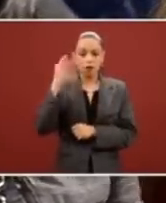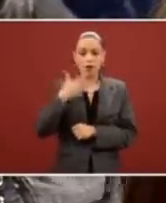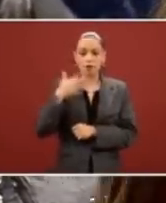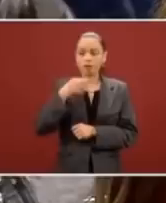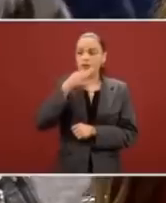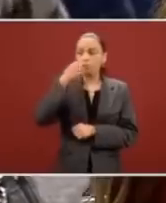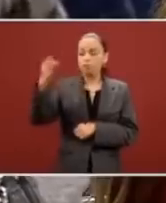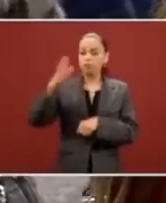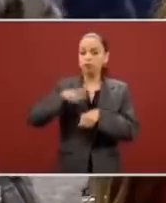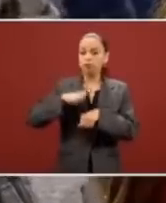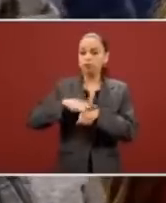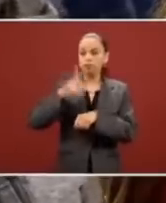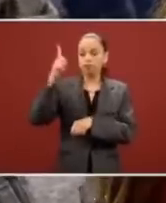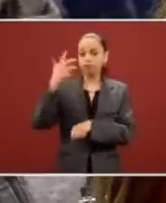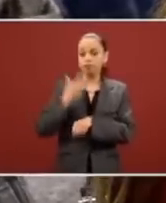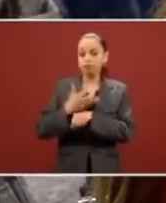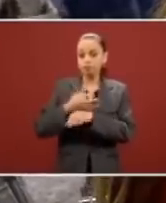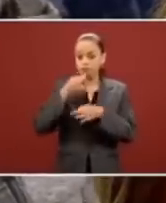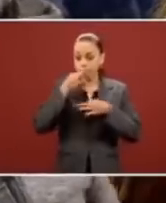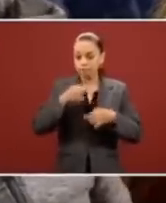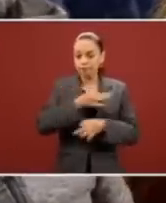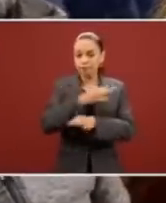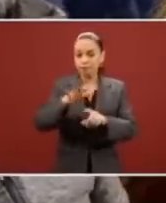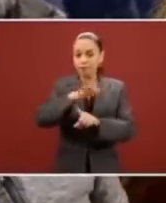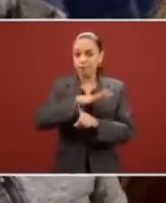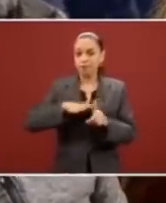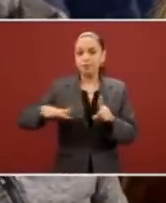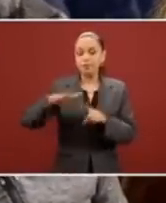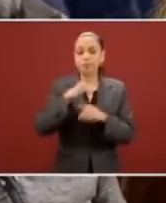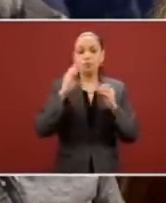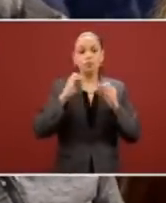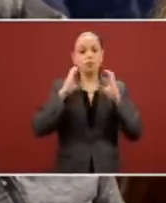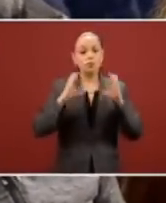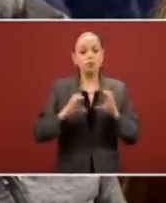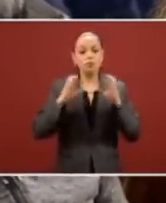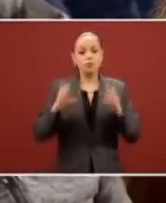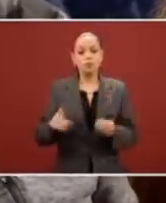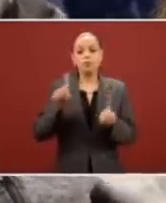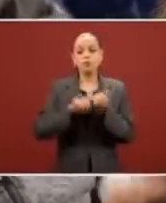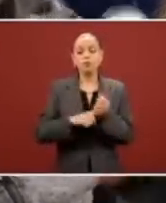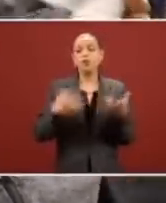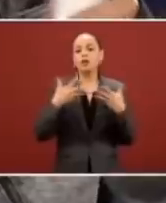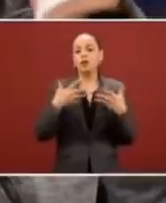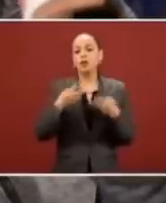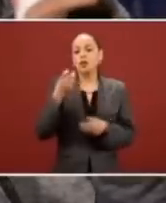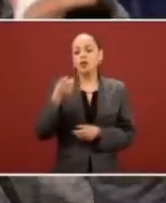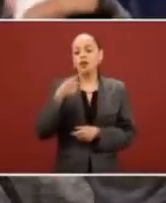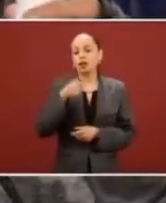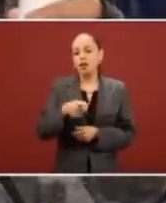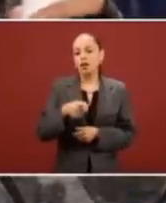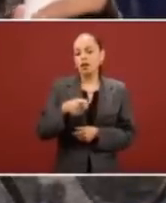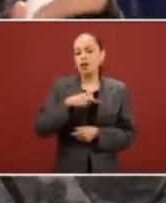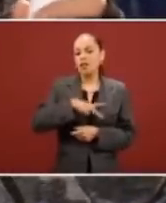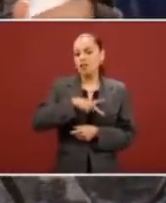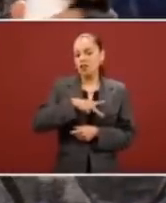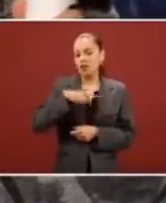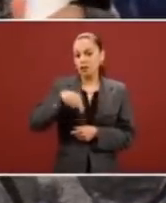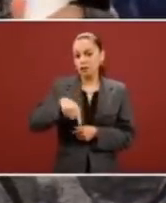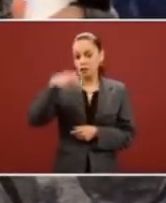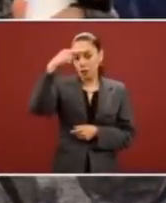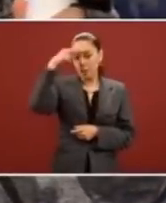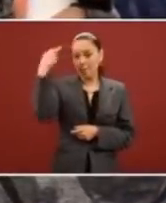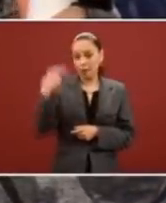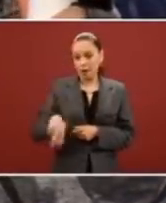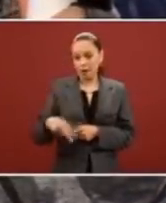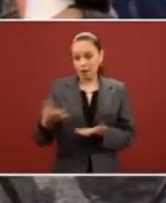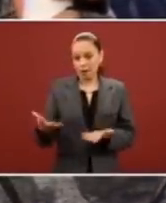Estados Unidos recomendando a sus ciudadanos que tuvieran cuidado justamente por la presencia de coronavirus en México. ¿Son suficientes las medidas? ¿No hay